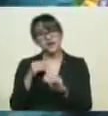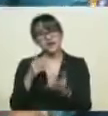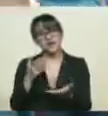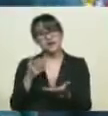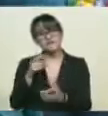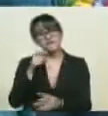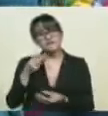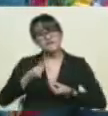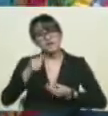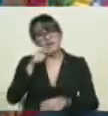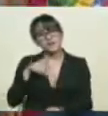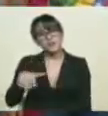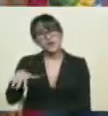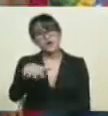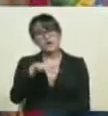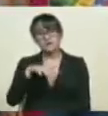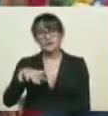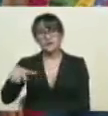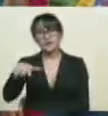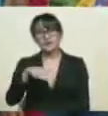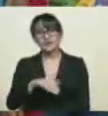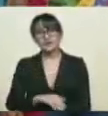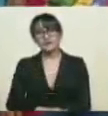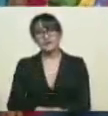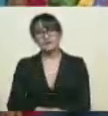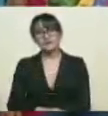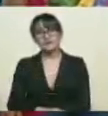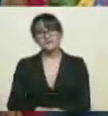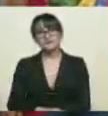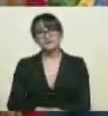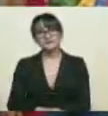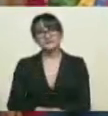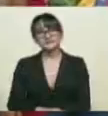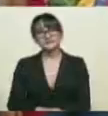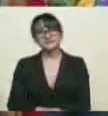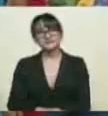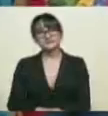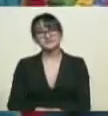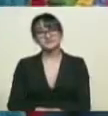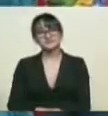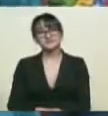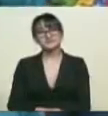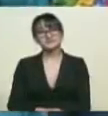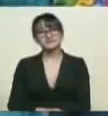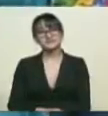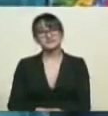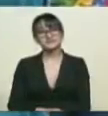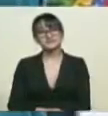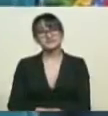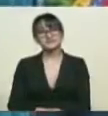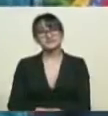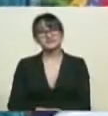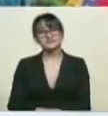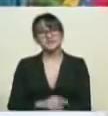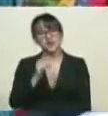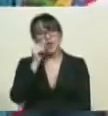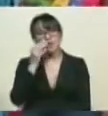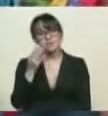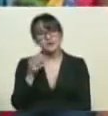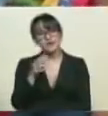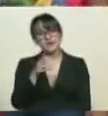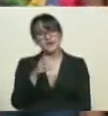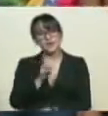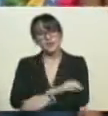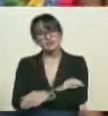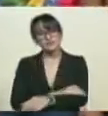los pueblos. Y Henry Faltrón ayer declaró que él iba a